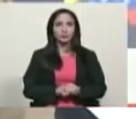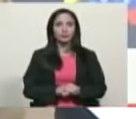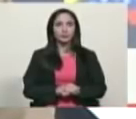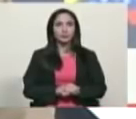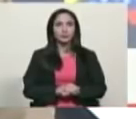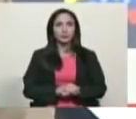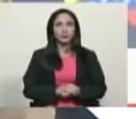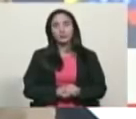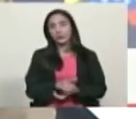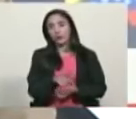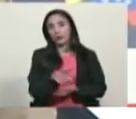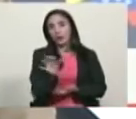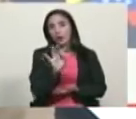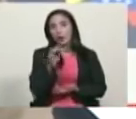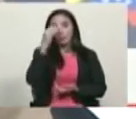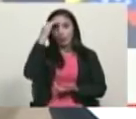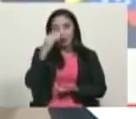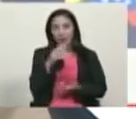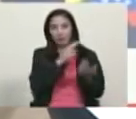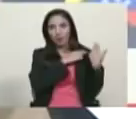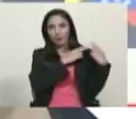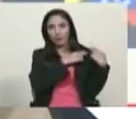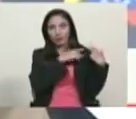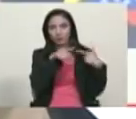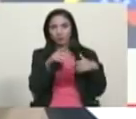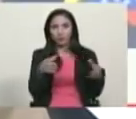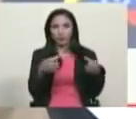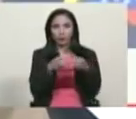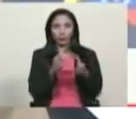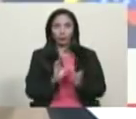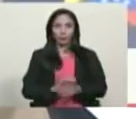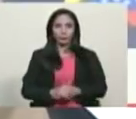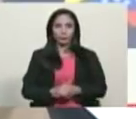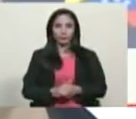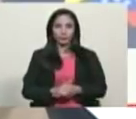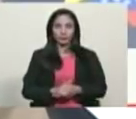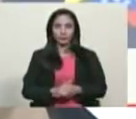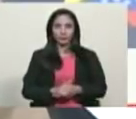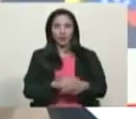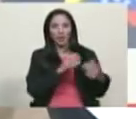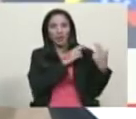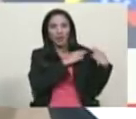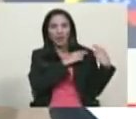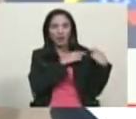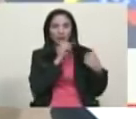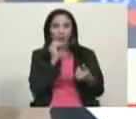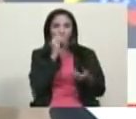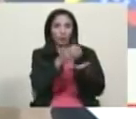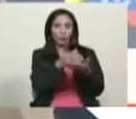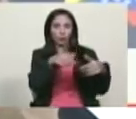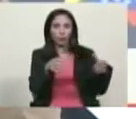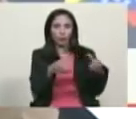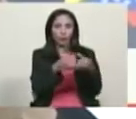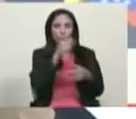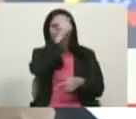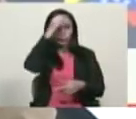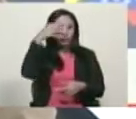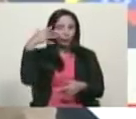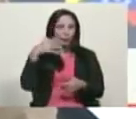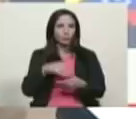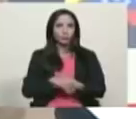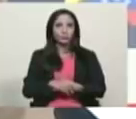el jefe de la banda extremista, el jefe de Ku Klux Klan, Donald Trump.